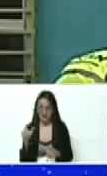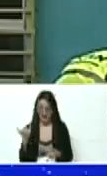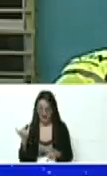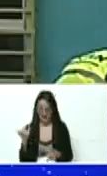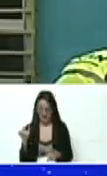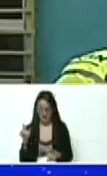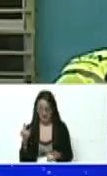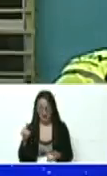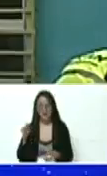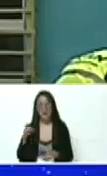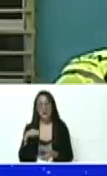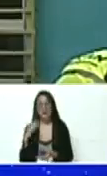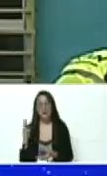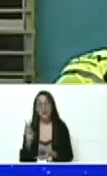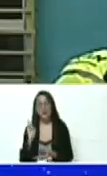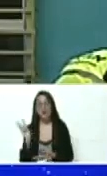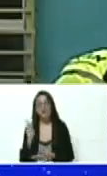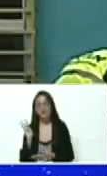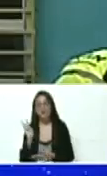Washington, D.C.,